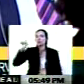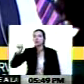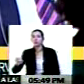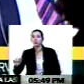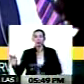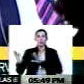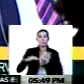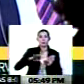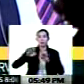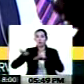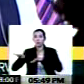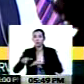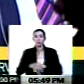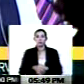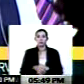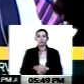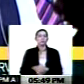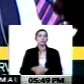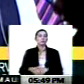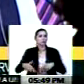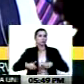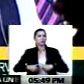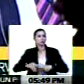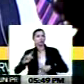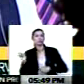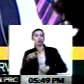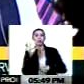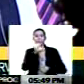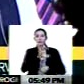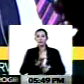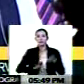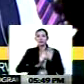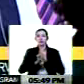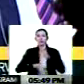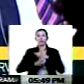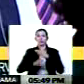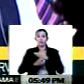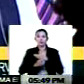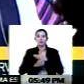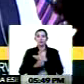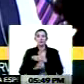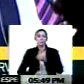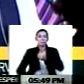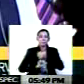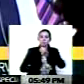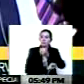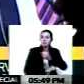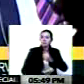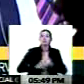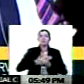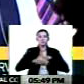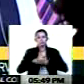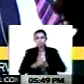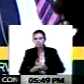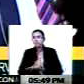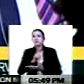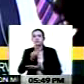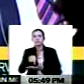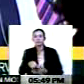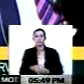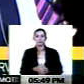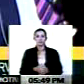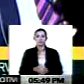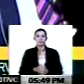humanitaria y como un esfuerzo colectivo de los países en desarrollo sobre la base del principio de solidaridad y bajo las